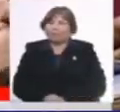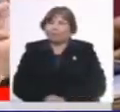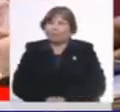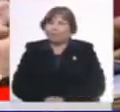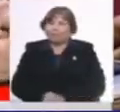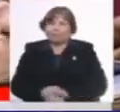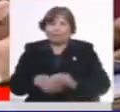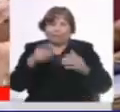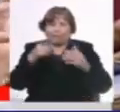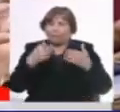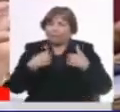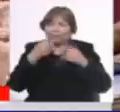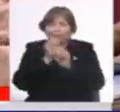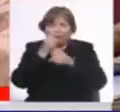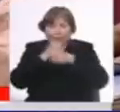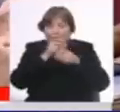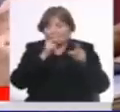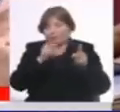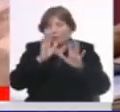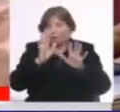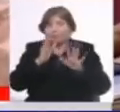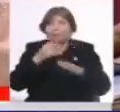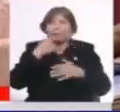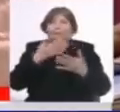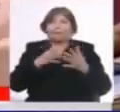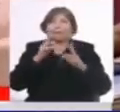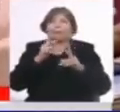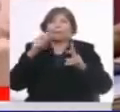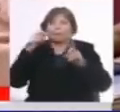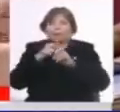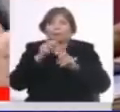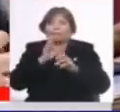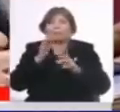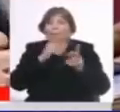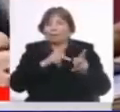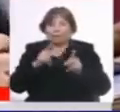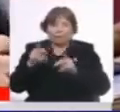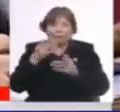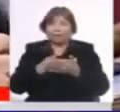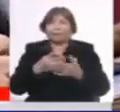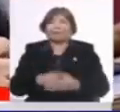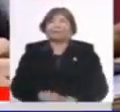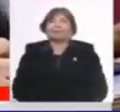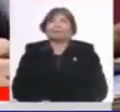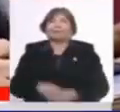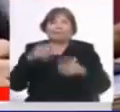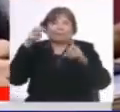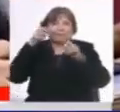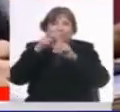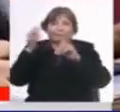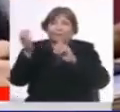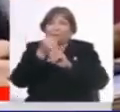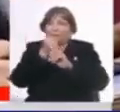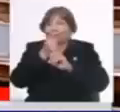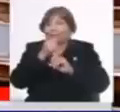¿Tiene usted un plan, está elaborando un plan, obviamente no lo puede decir para la captura, no lo puede decir, pero usted está elaborando un plan para la captura de